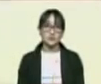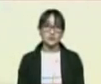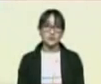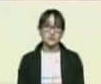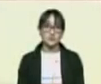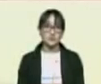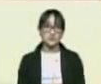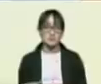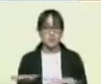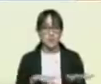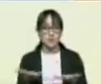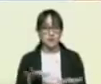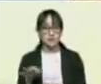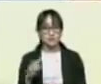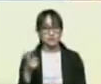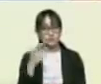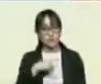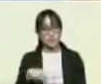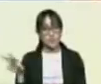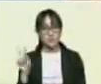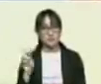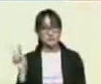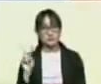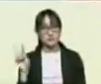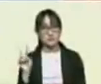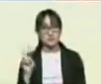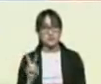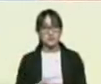al Movimiento Somos Venezuela,